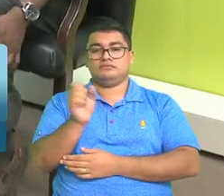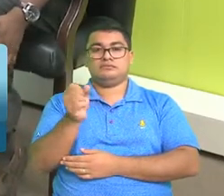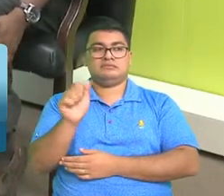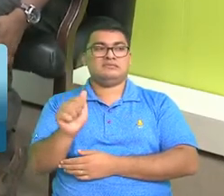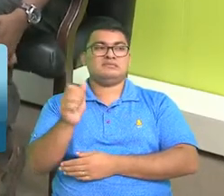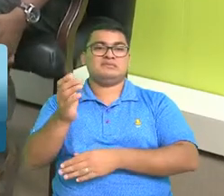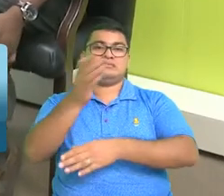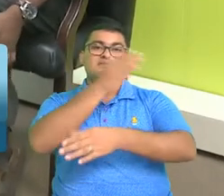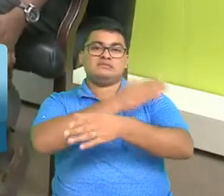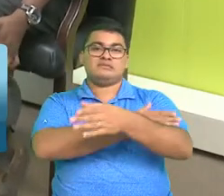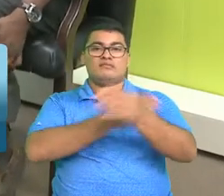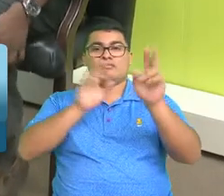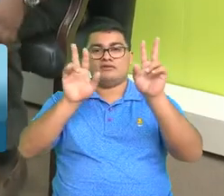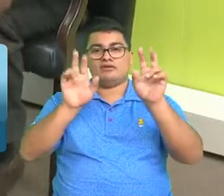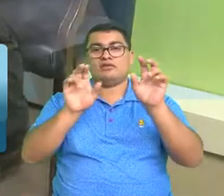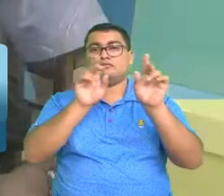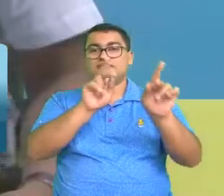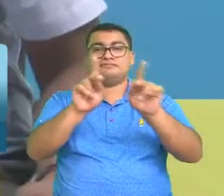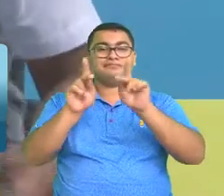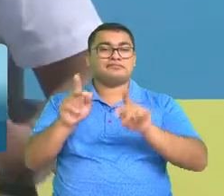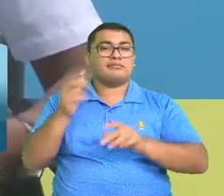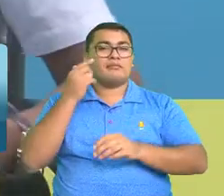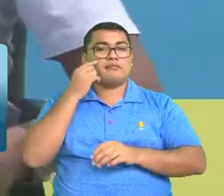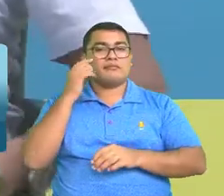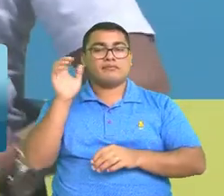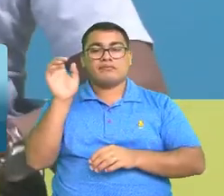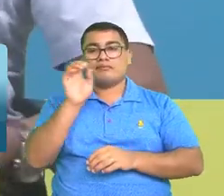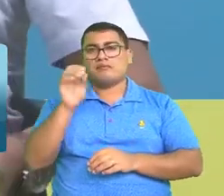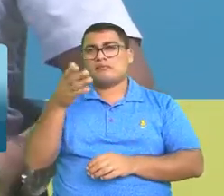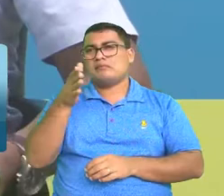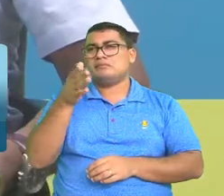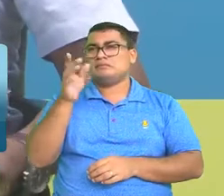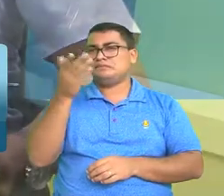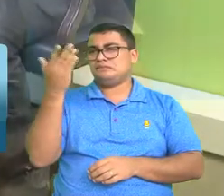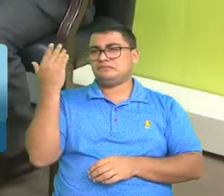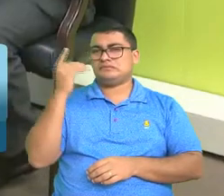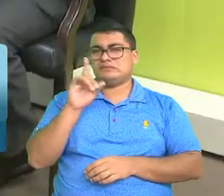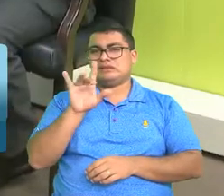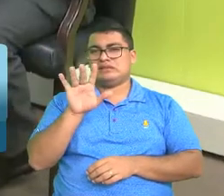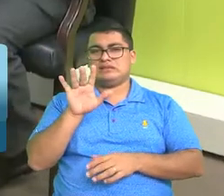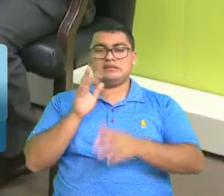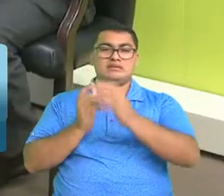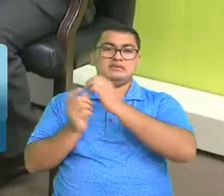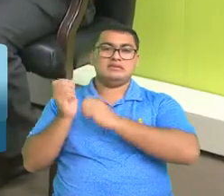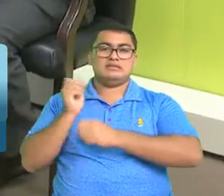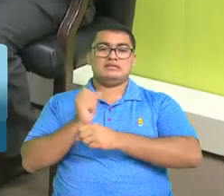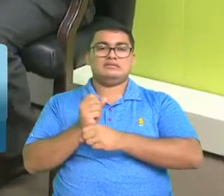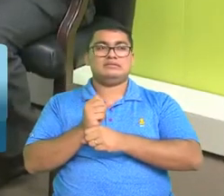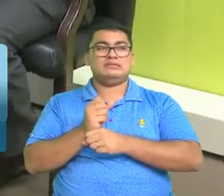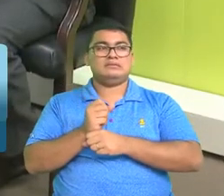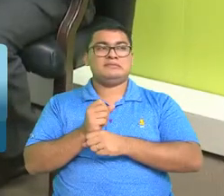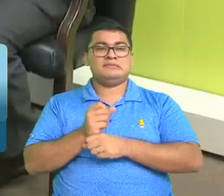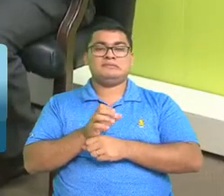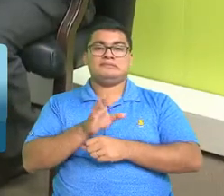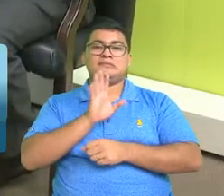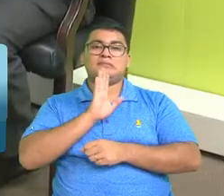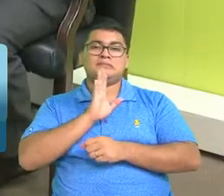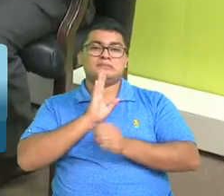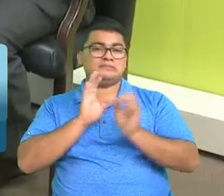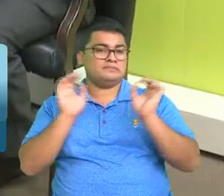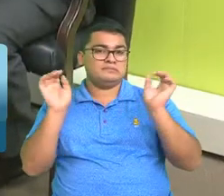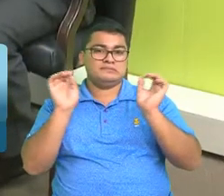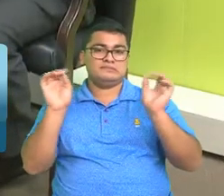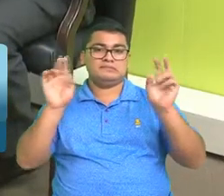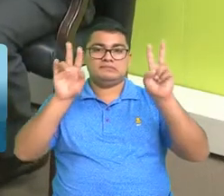es un término no tan conocido. Es Le cierto. estoy hablando hace como unos 15 años atrás. Nadie hablaba, ningún médico casi,